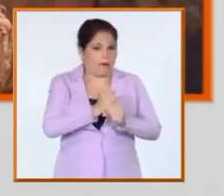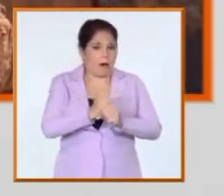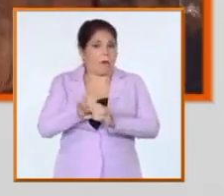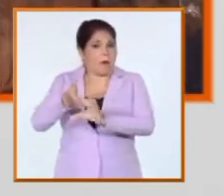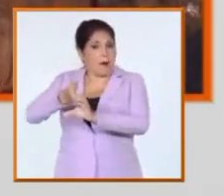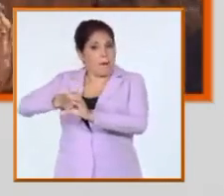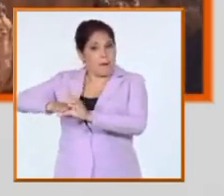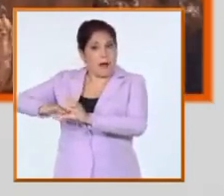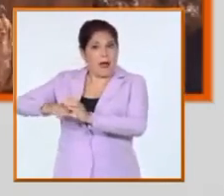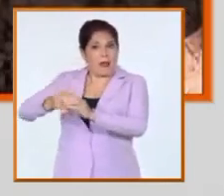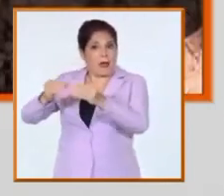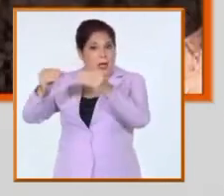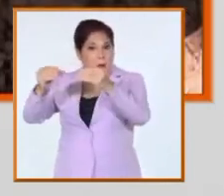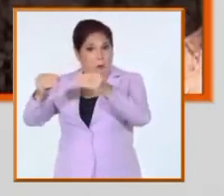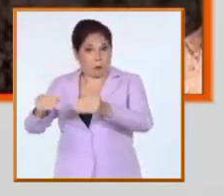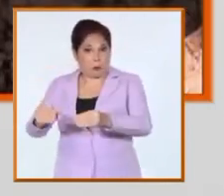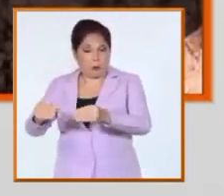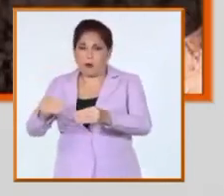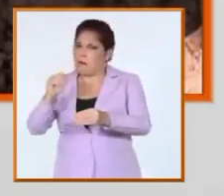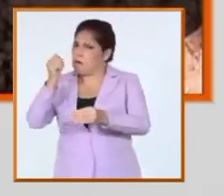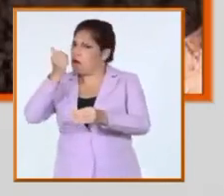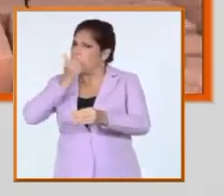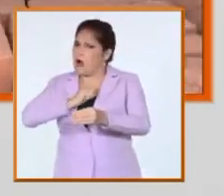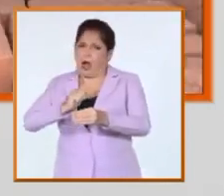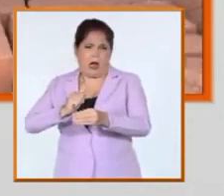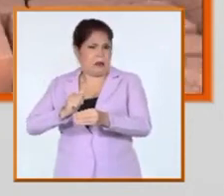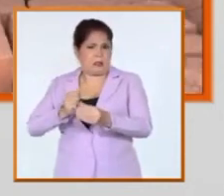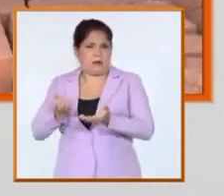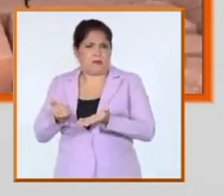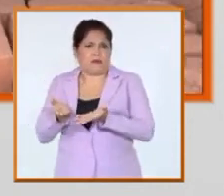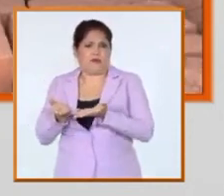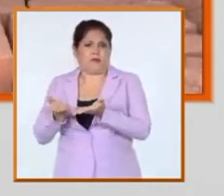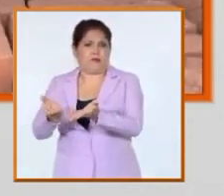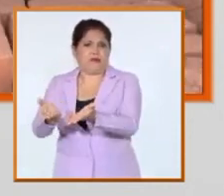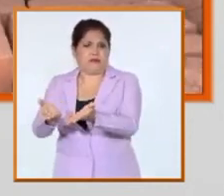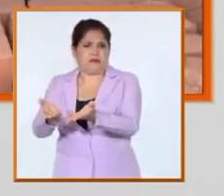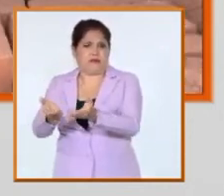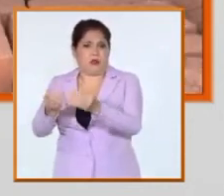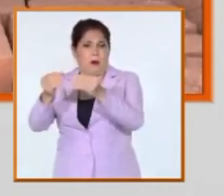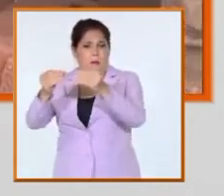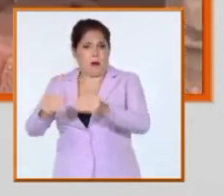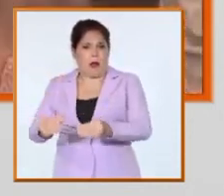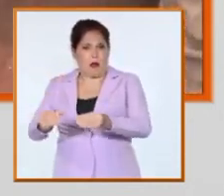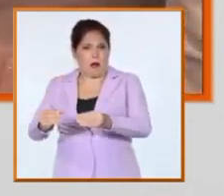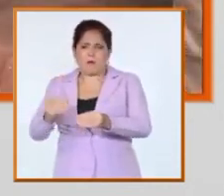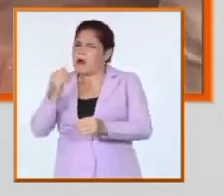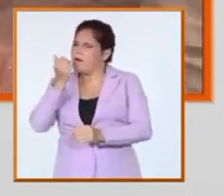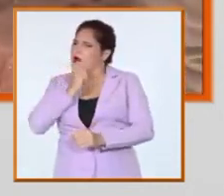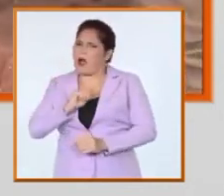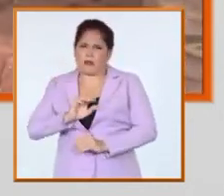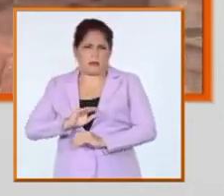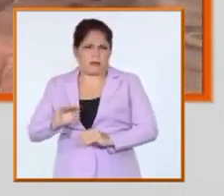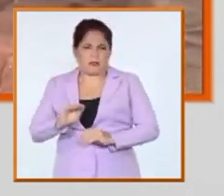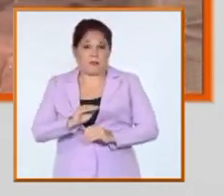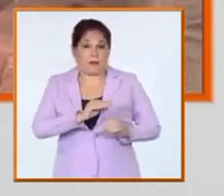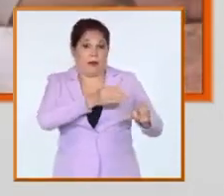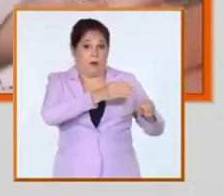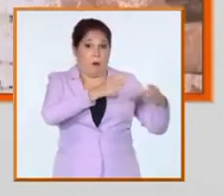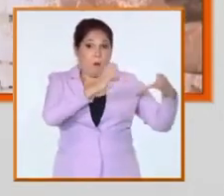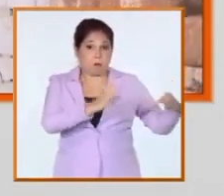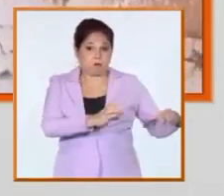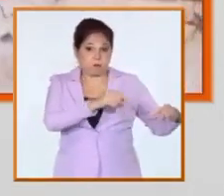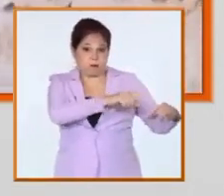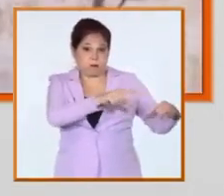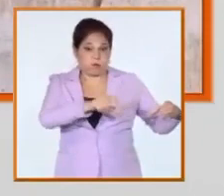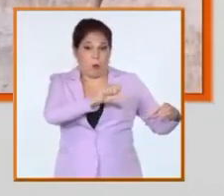aquí con un viaje de arcilla usted produce un nivel de bloque que que es mucho más económico y además la pasa